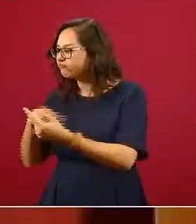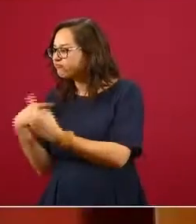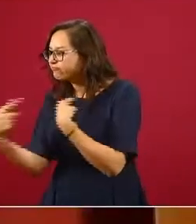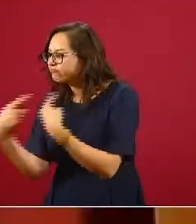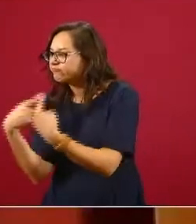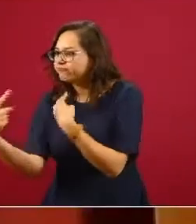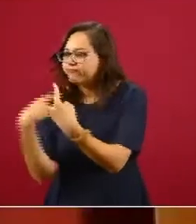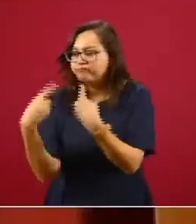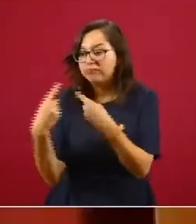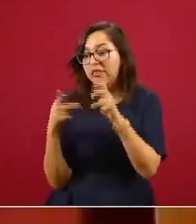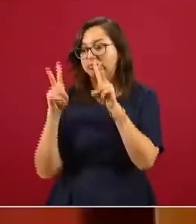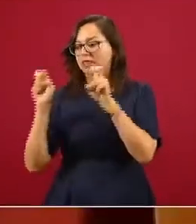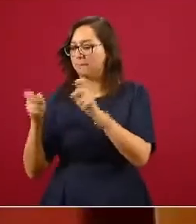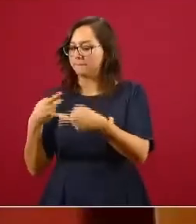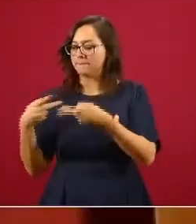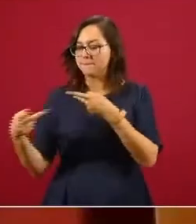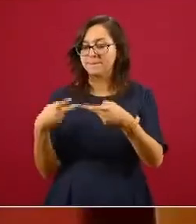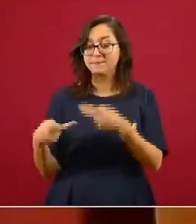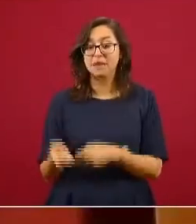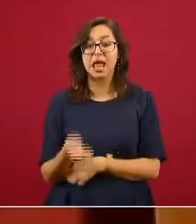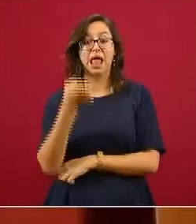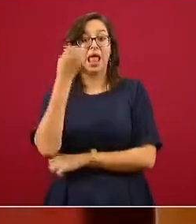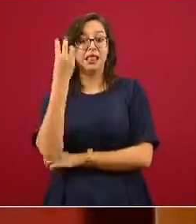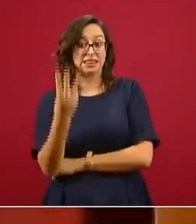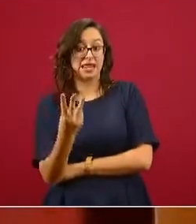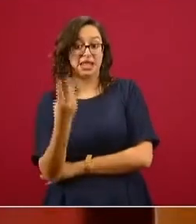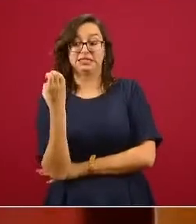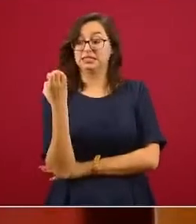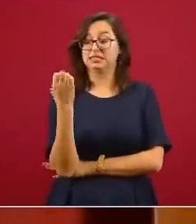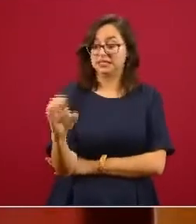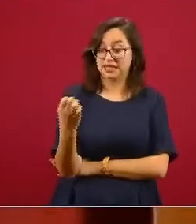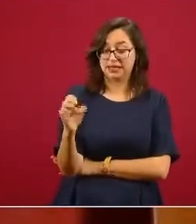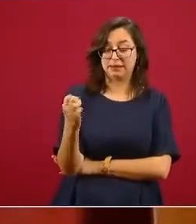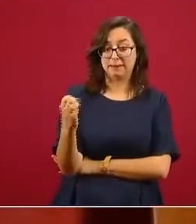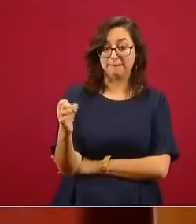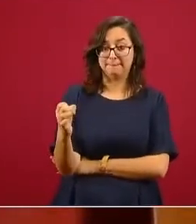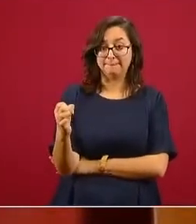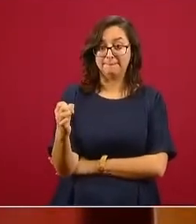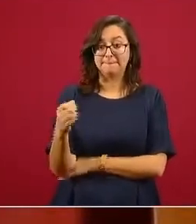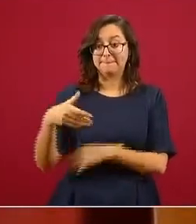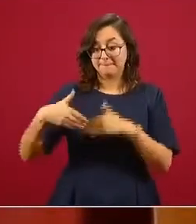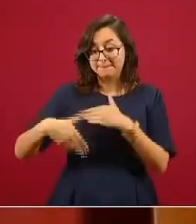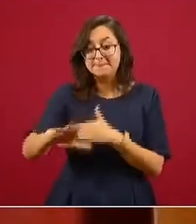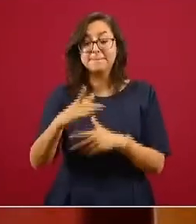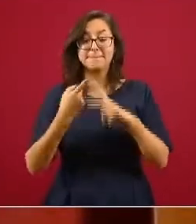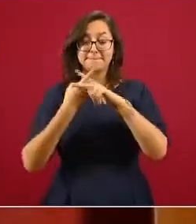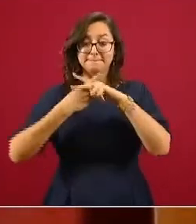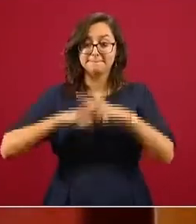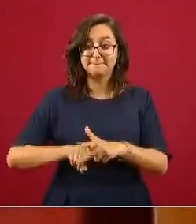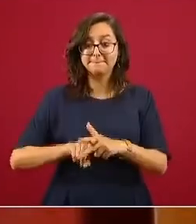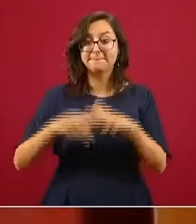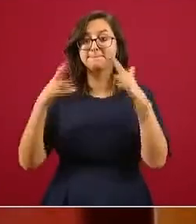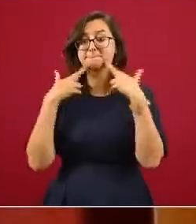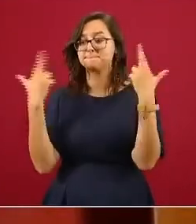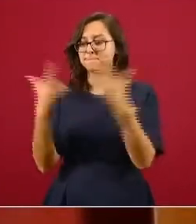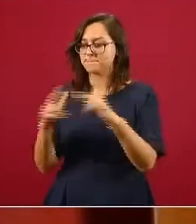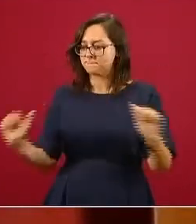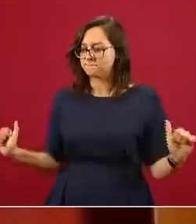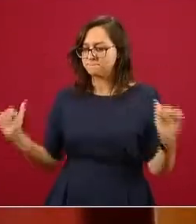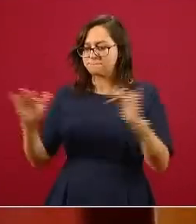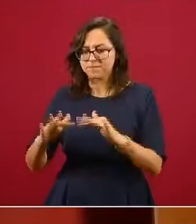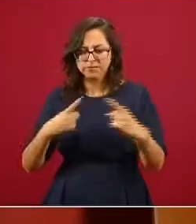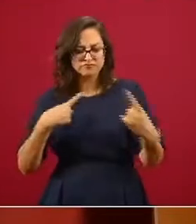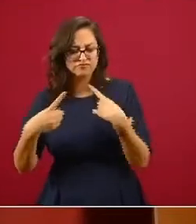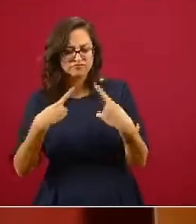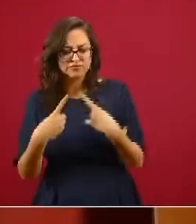para atender el asunto. El 3 de enero, cuando empezó el año calendario, nos reunimos a